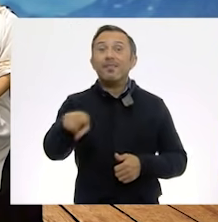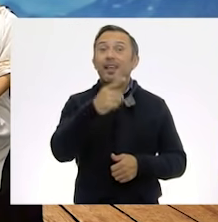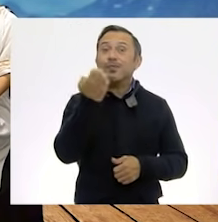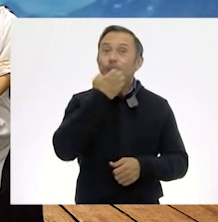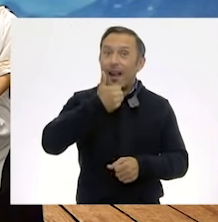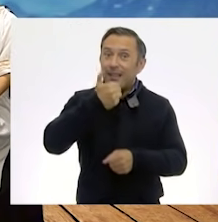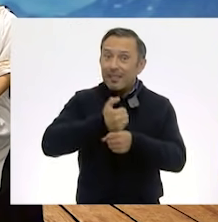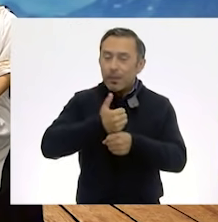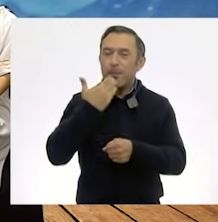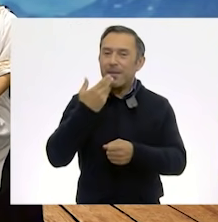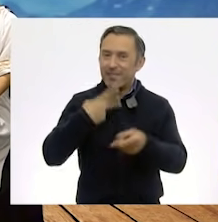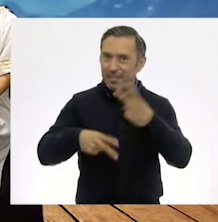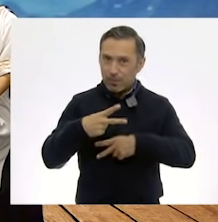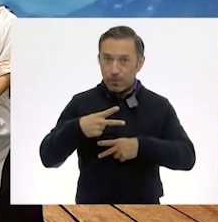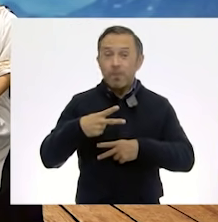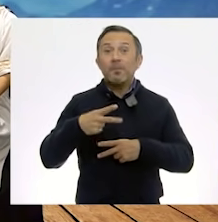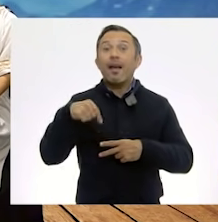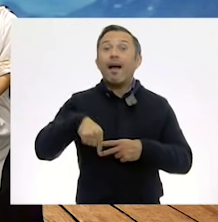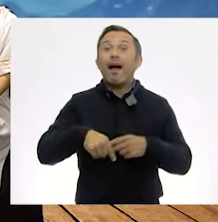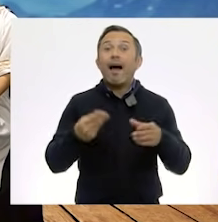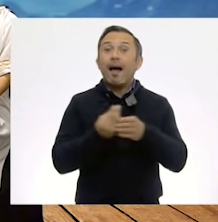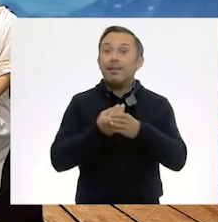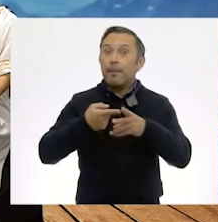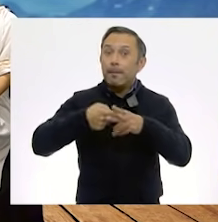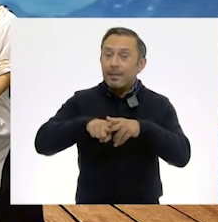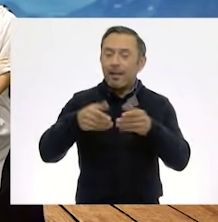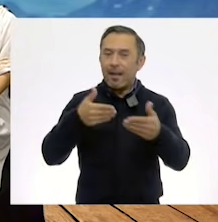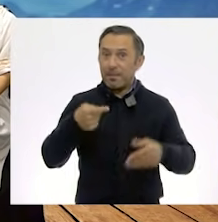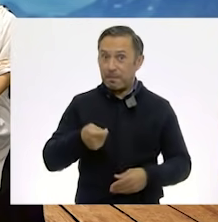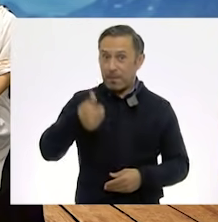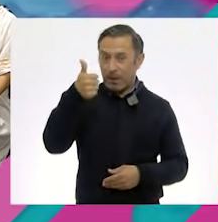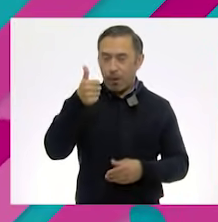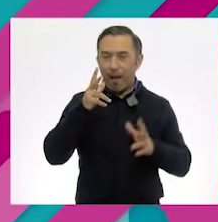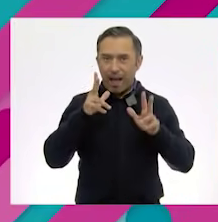Pero antes de comenzar con esta sesión, vamos con Ajo Listo.